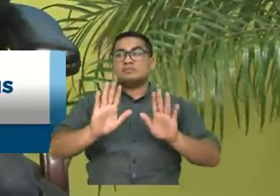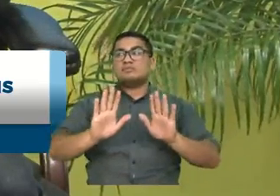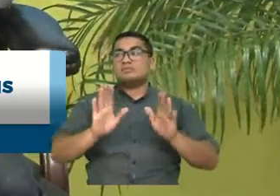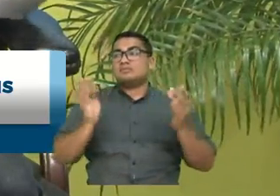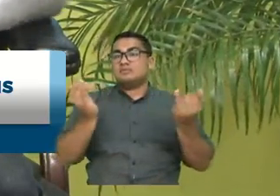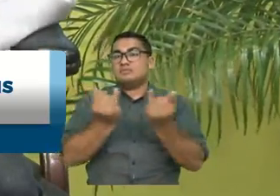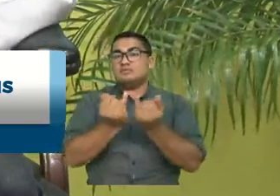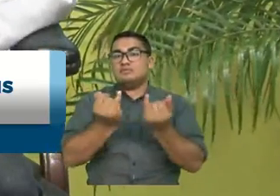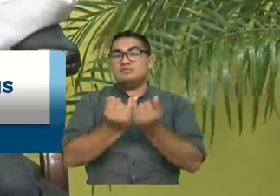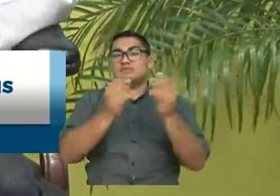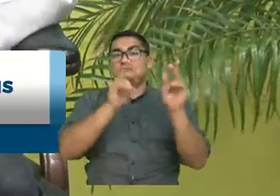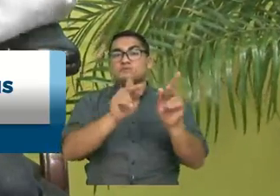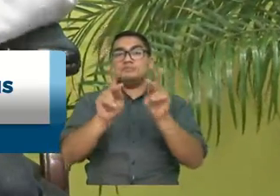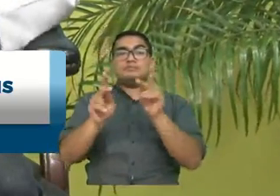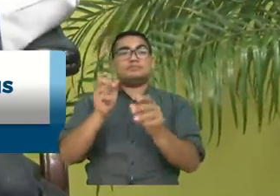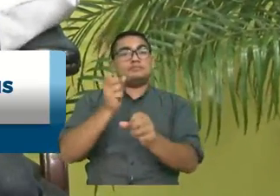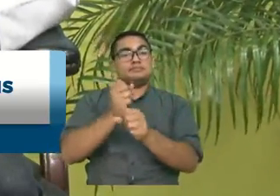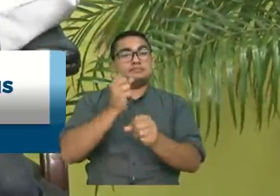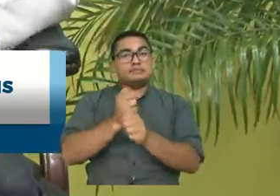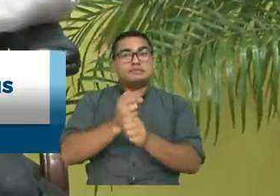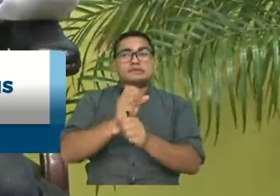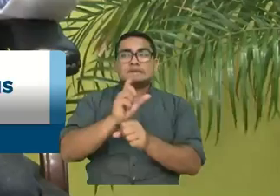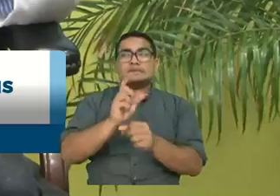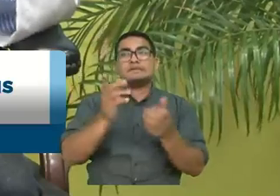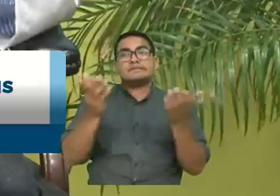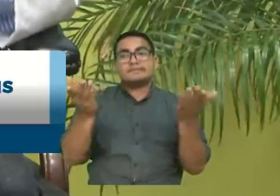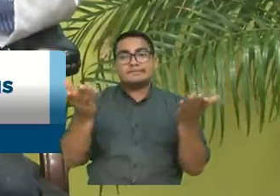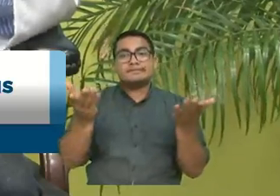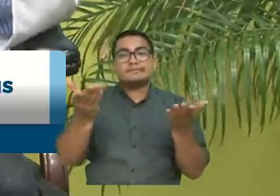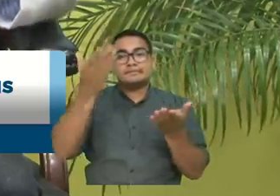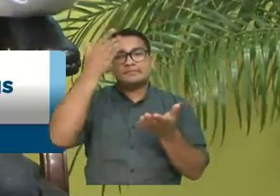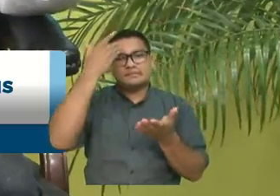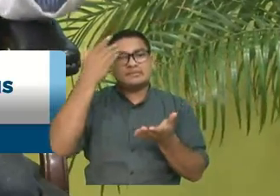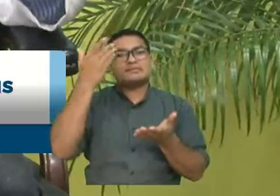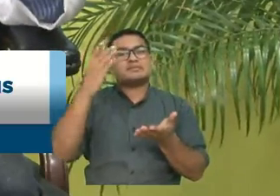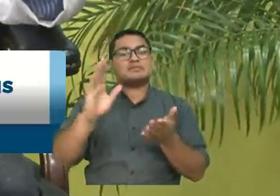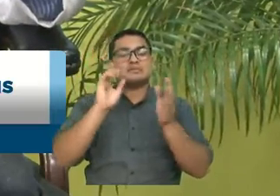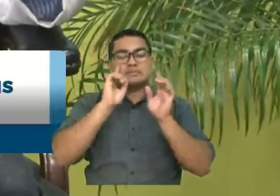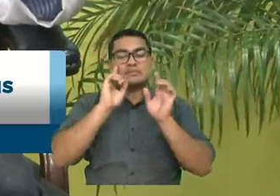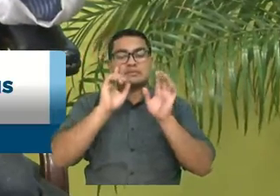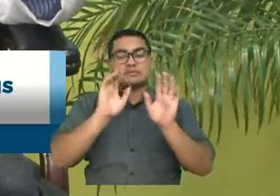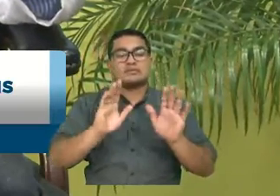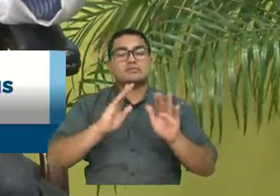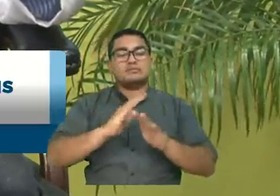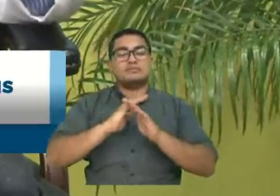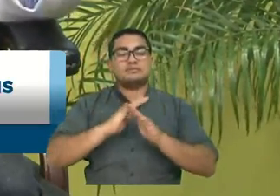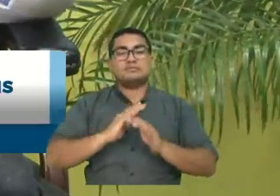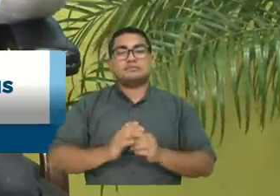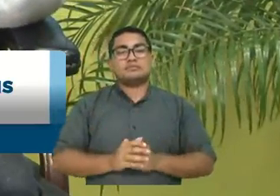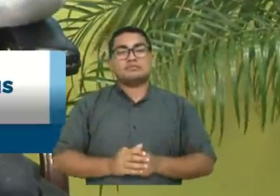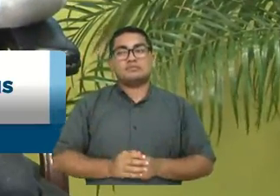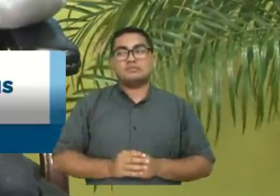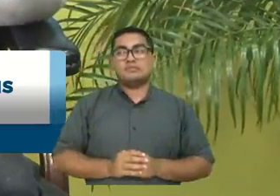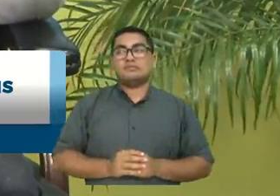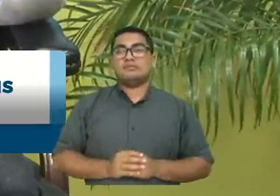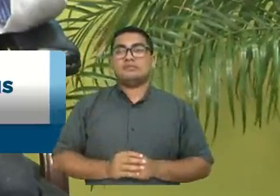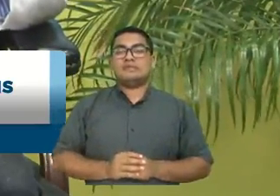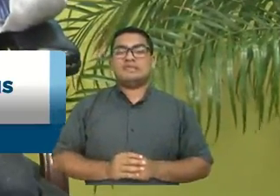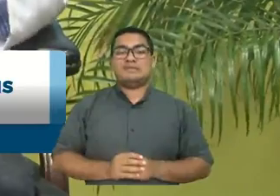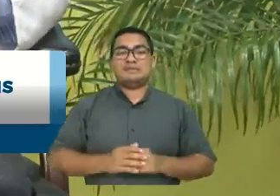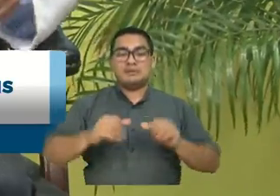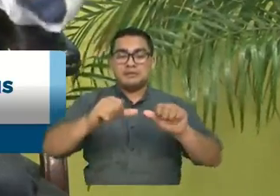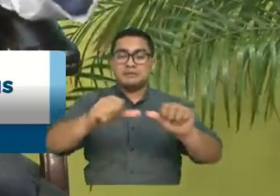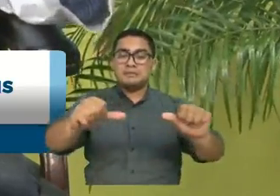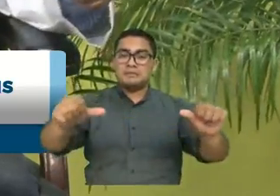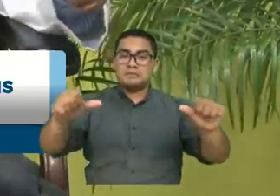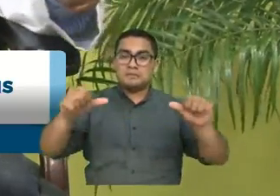mismo trabajador agrícola, el campesino, está capacitado, tiene que protegerse. Los animalitos se tratan